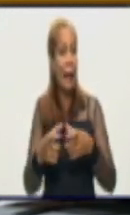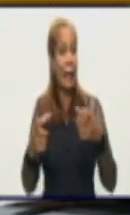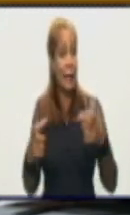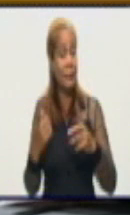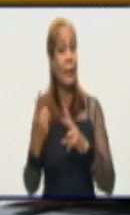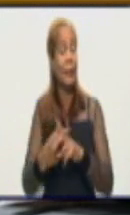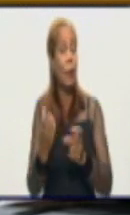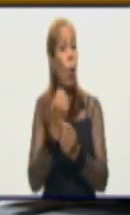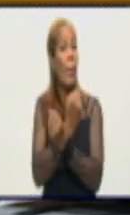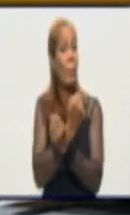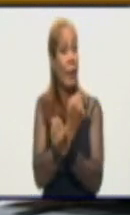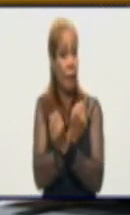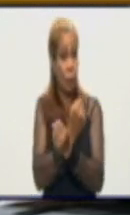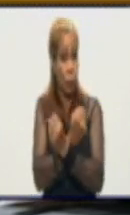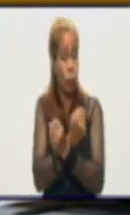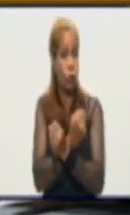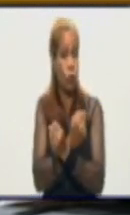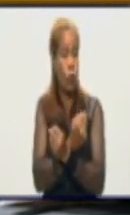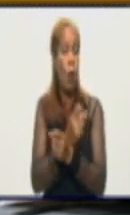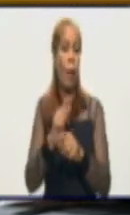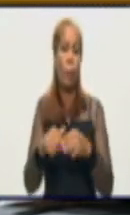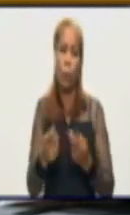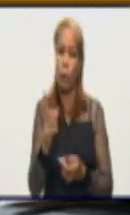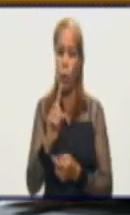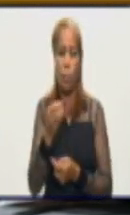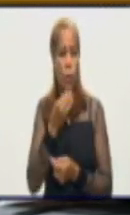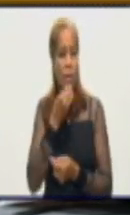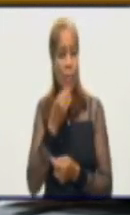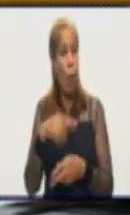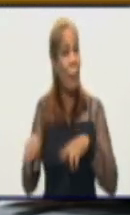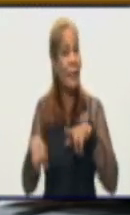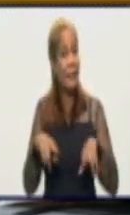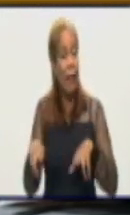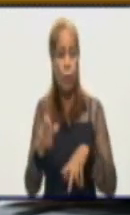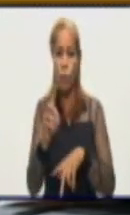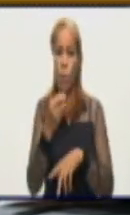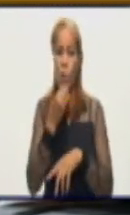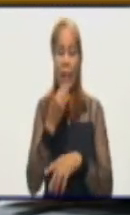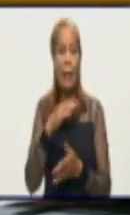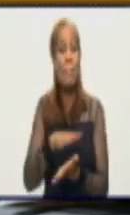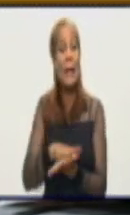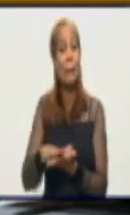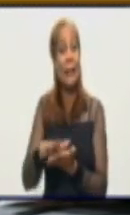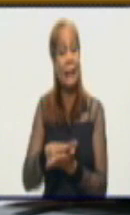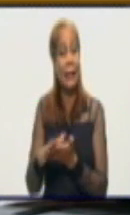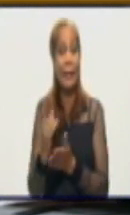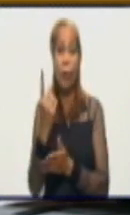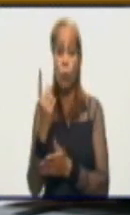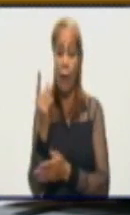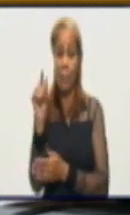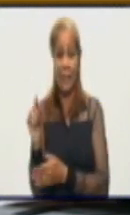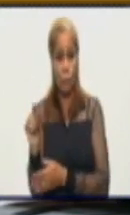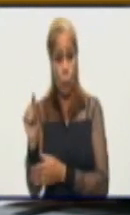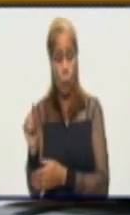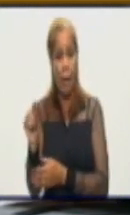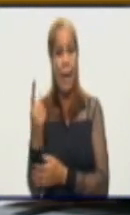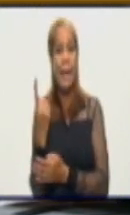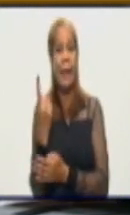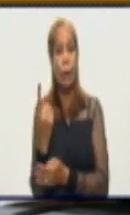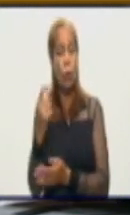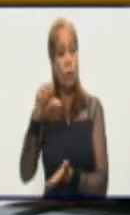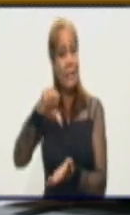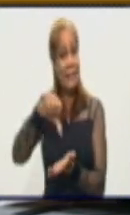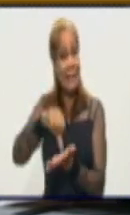nosotros permitimos que alguien entre con síntomas o no lo detectamos a tiempo, estamos contribuyendo a que se multiplique, pero de una manera